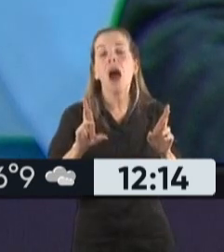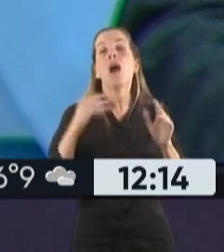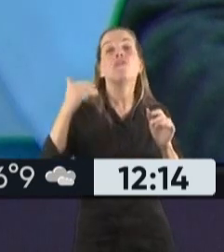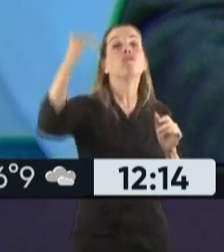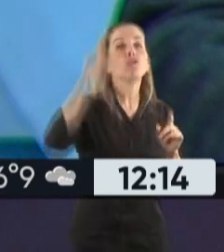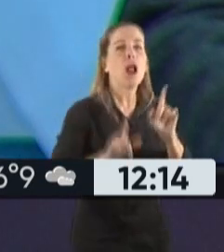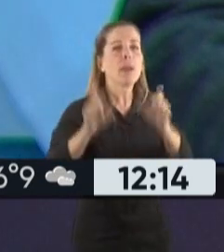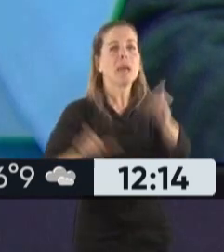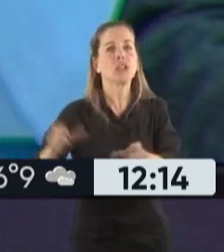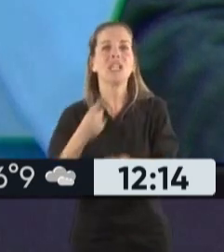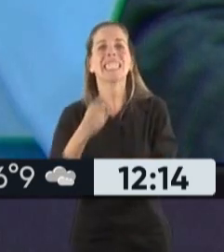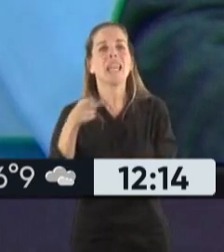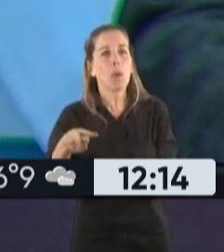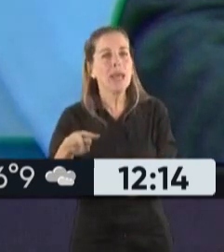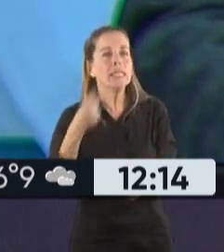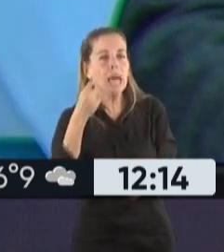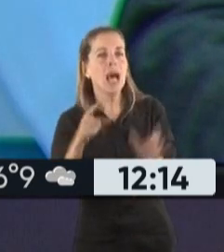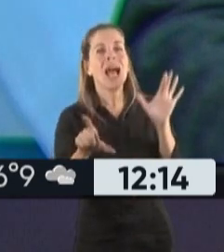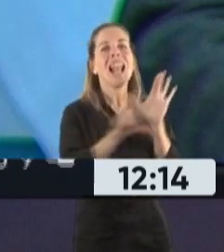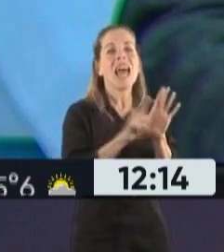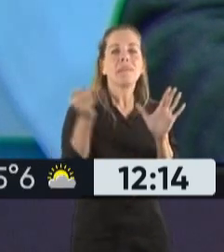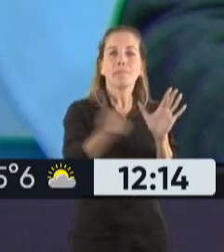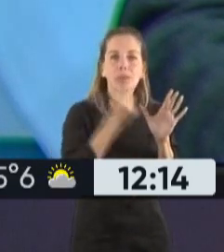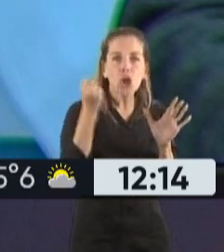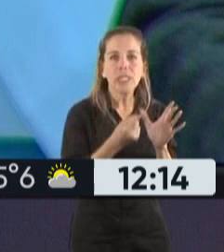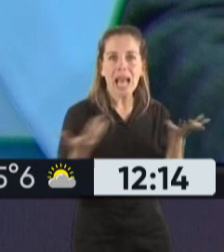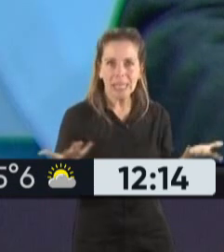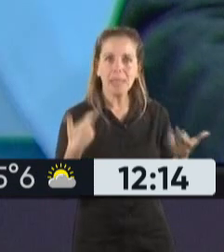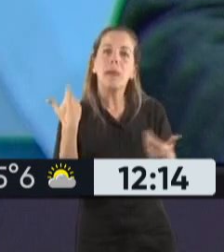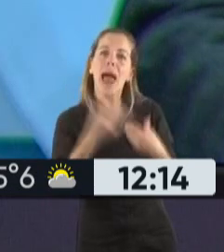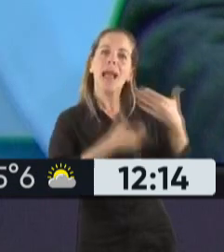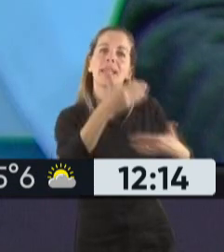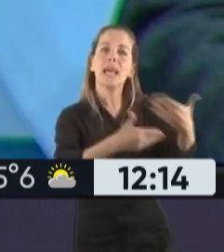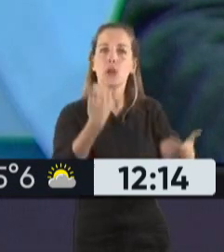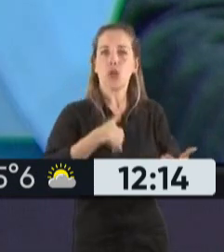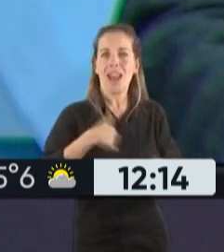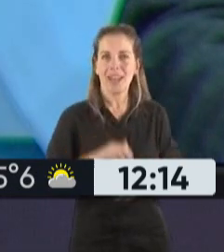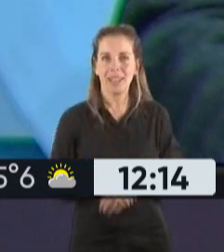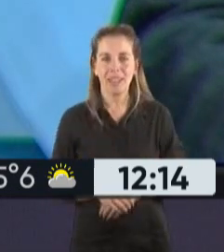se dé cuenta la importancia que tiene, la trascendencia que tiene para el desarrollo de nuestro país.